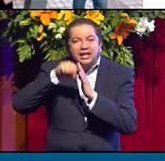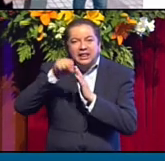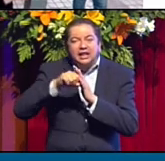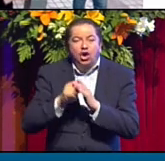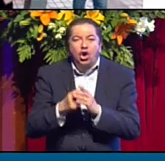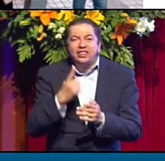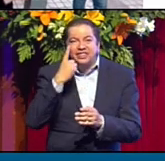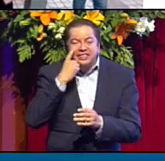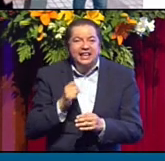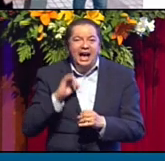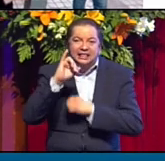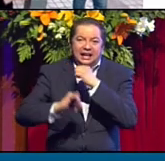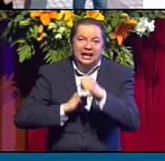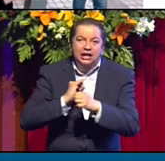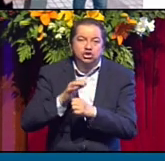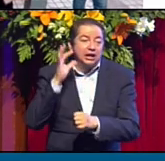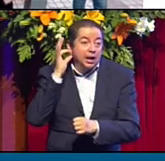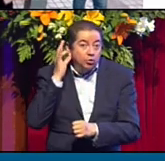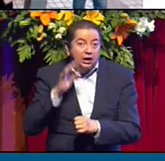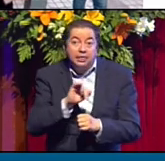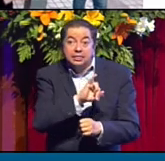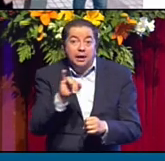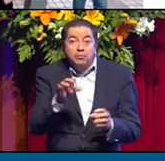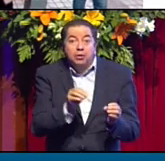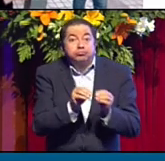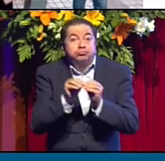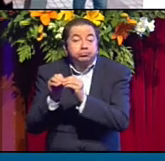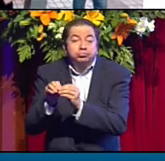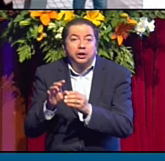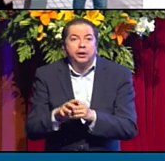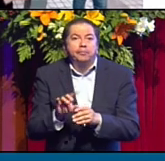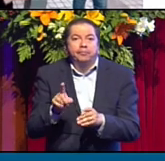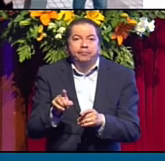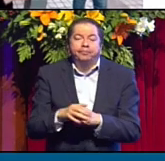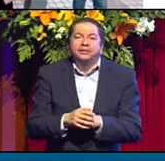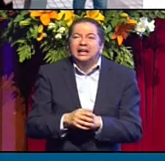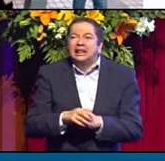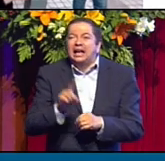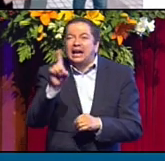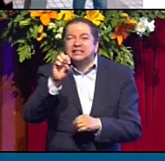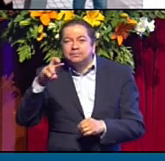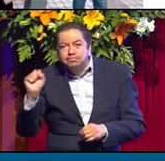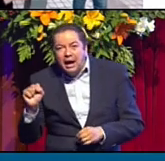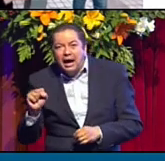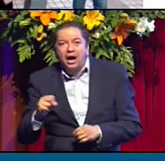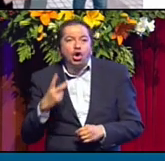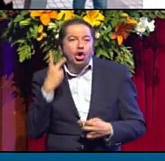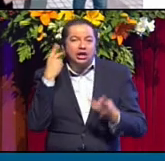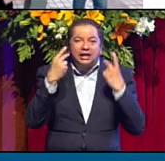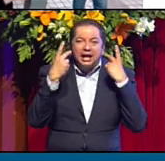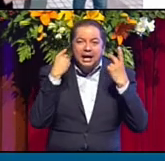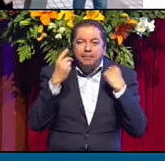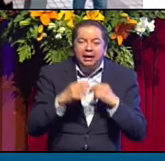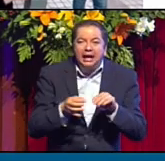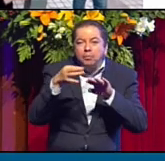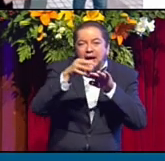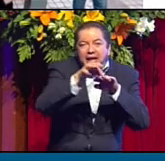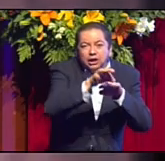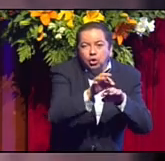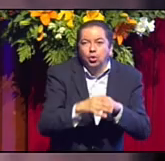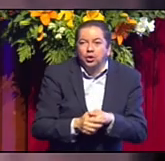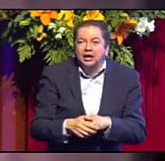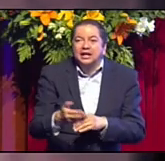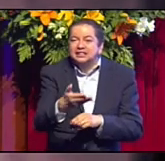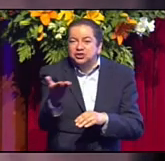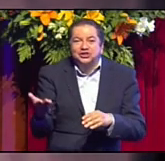de la Mujer. Y posteriormente, el Día de la Mujer, ¿qué lo hicimos? Spa, corte de pelo, manicure, hicimos todas aquellas cosas para